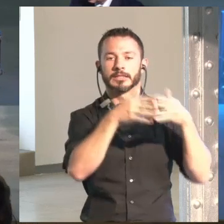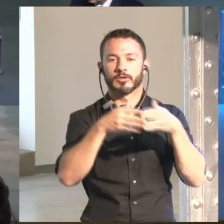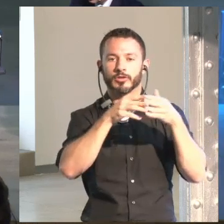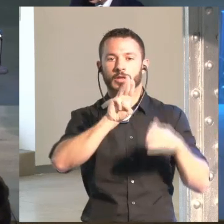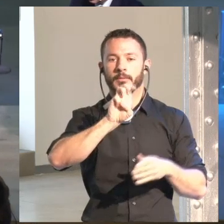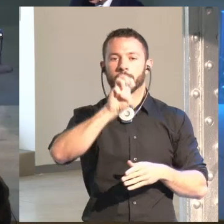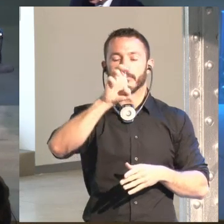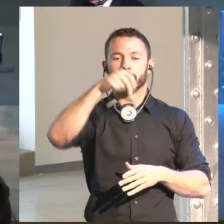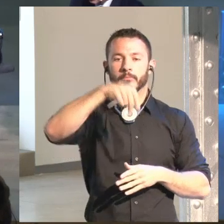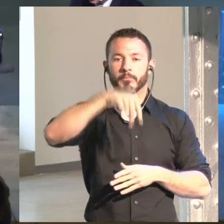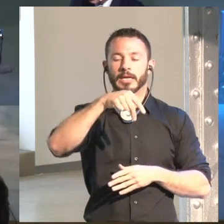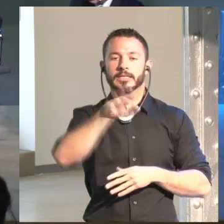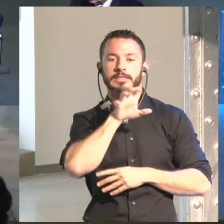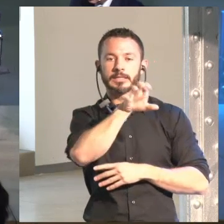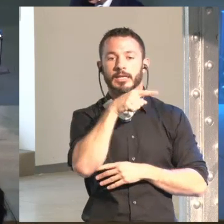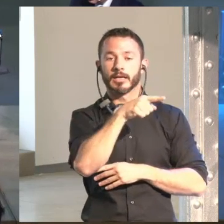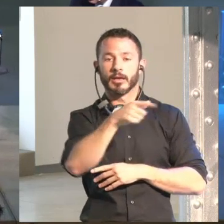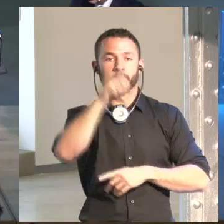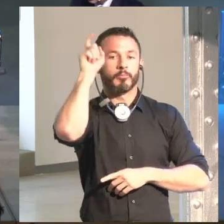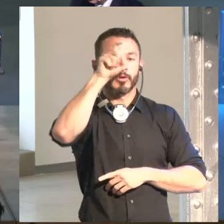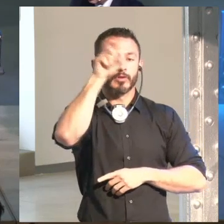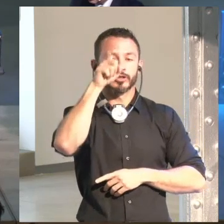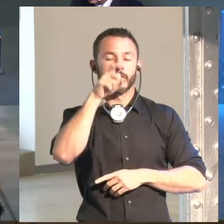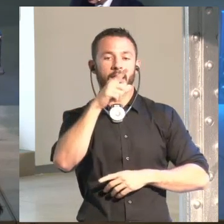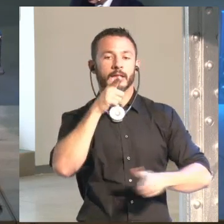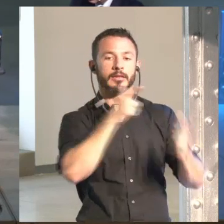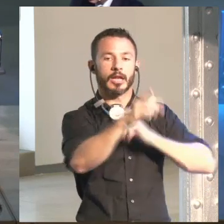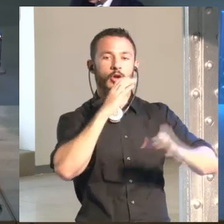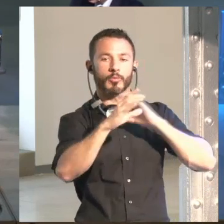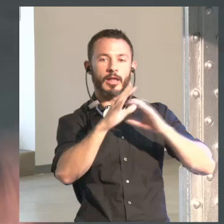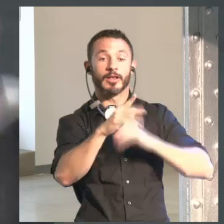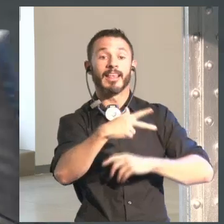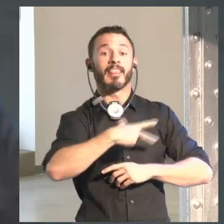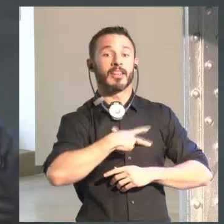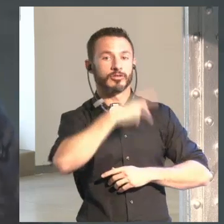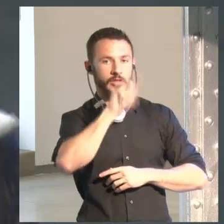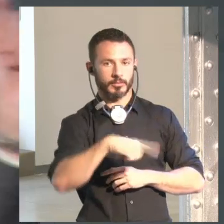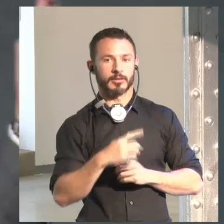Unidos. Él es profesor de telecomunicaciones y de derecho.